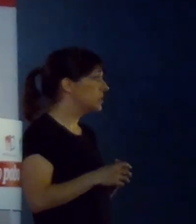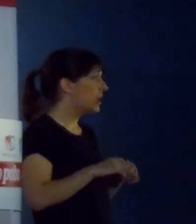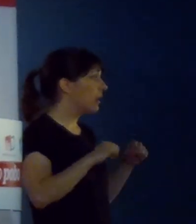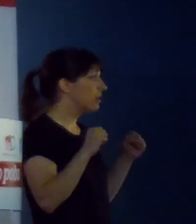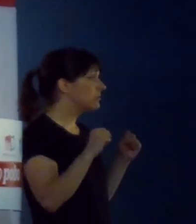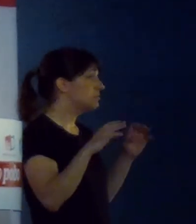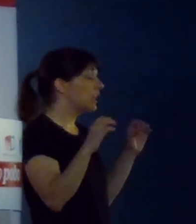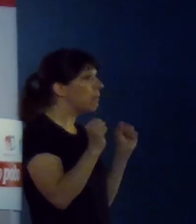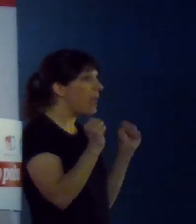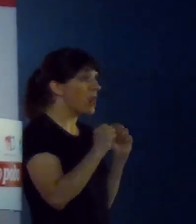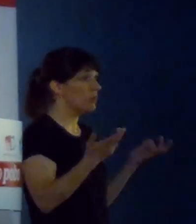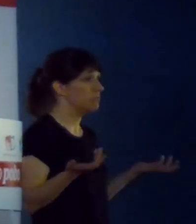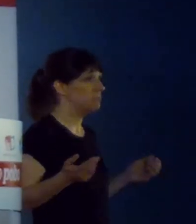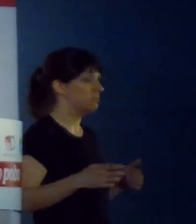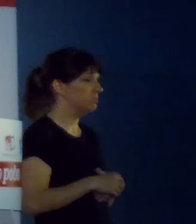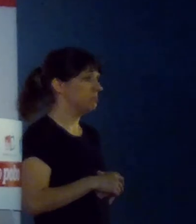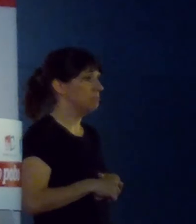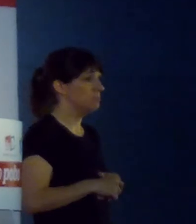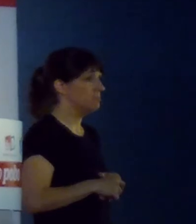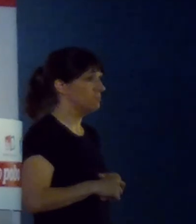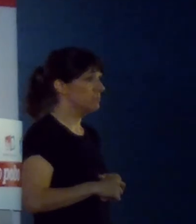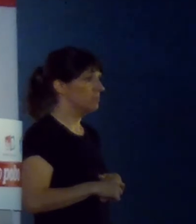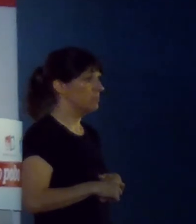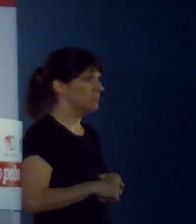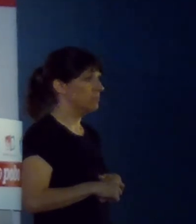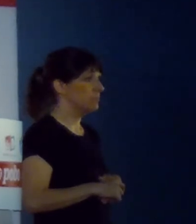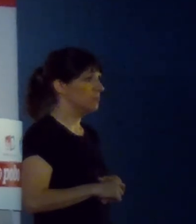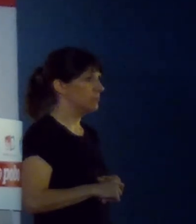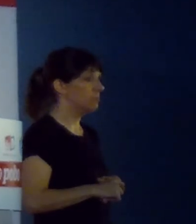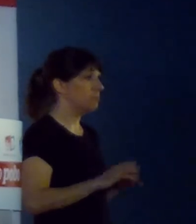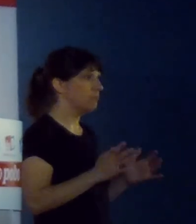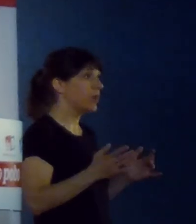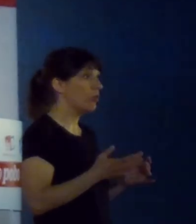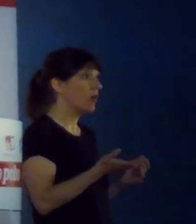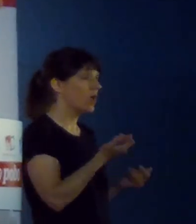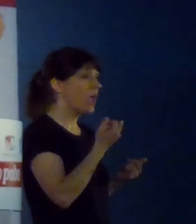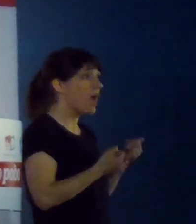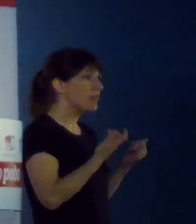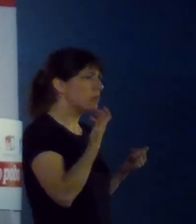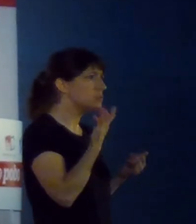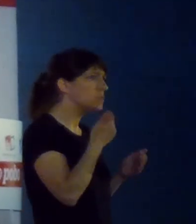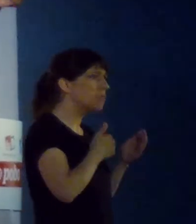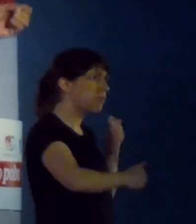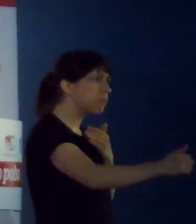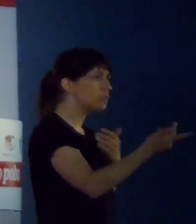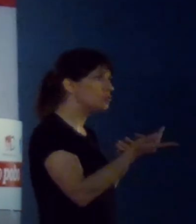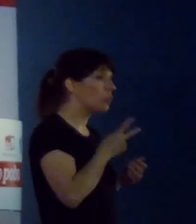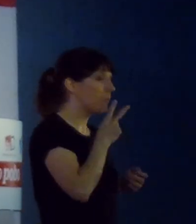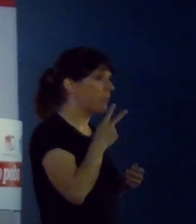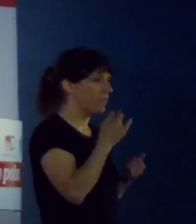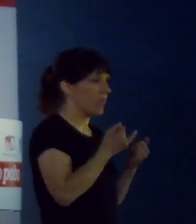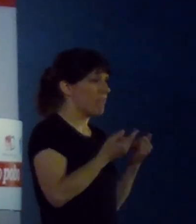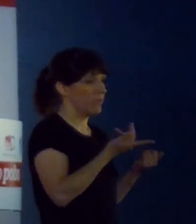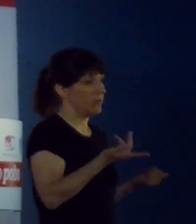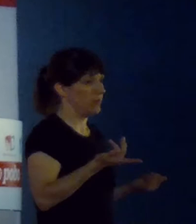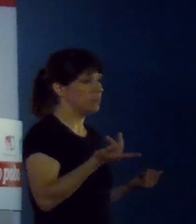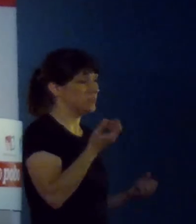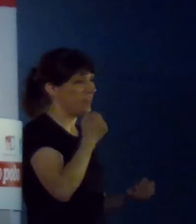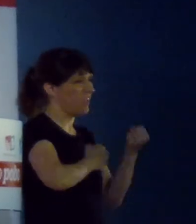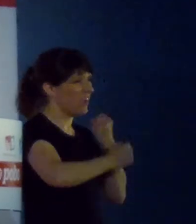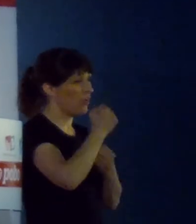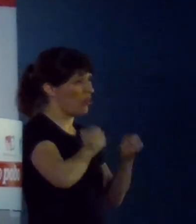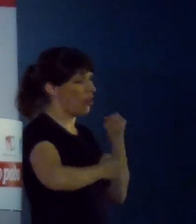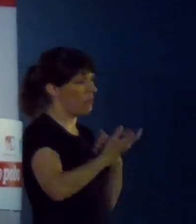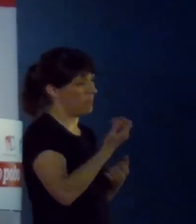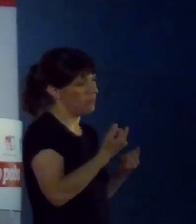non hai follas. Pero agora vai vir a primavera e haberá brotes verdes. Pois esa é a doutrina económica de Marianito Rajoy